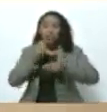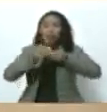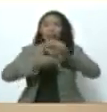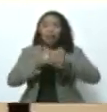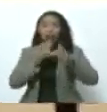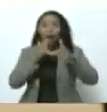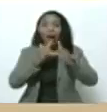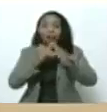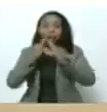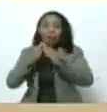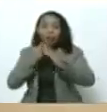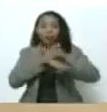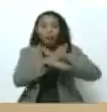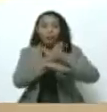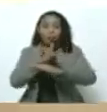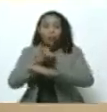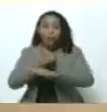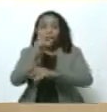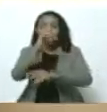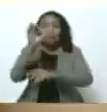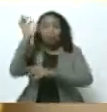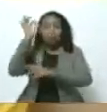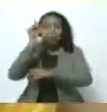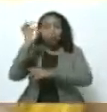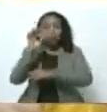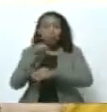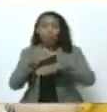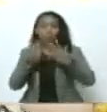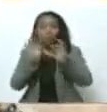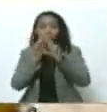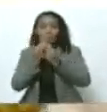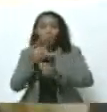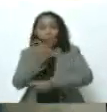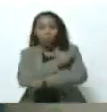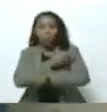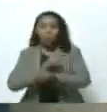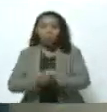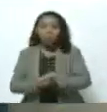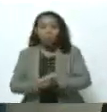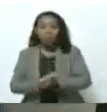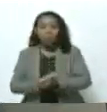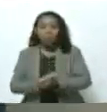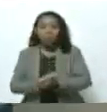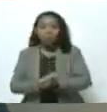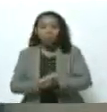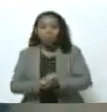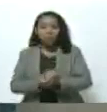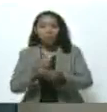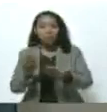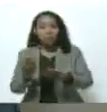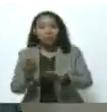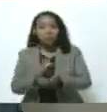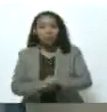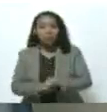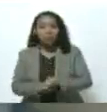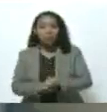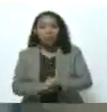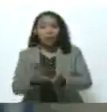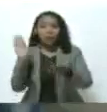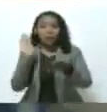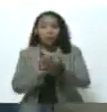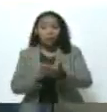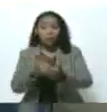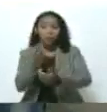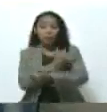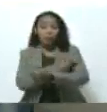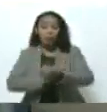a casa para cubrir el 100% familias vacunadas. Ajá. ¿Ya te pusiste el